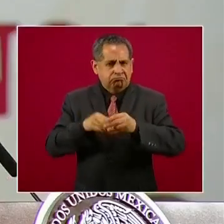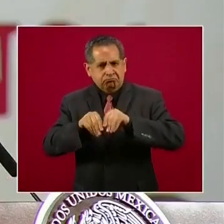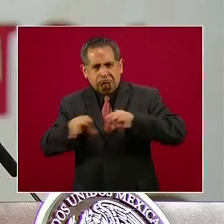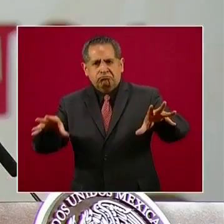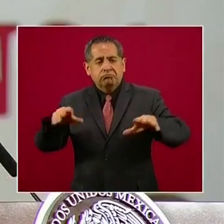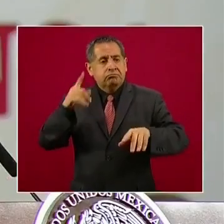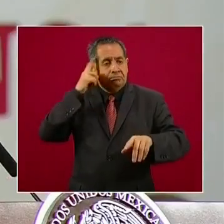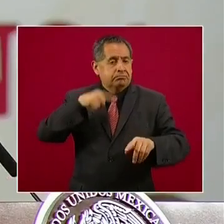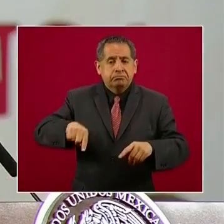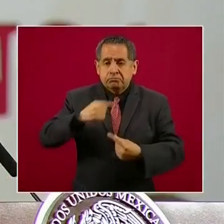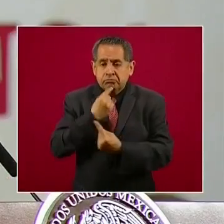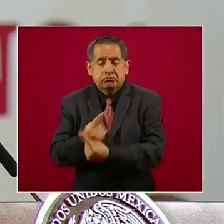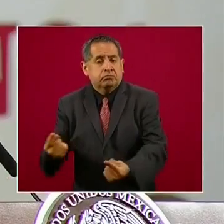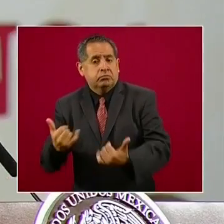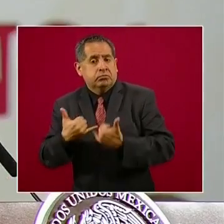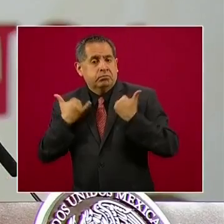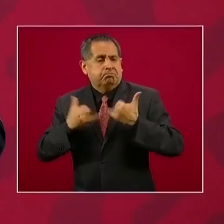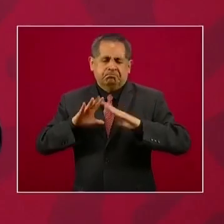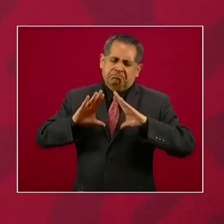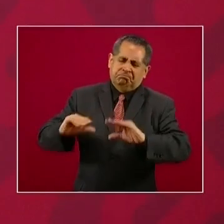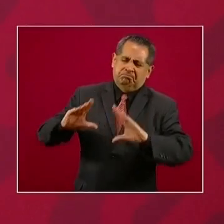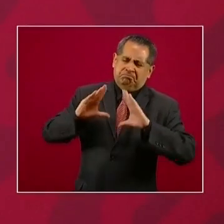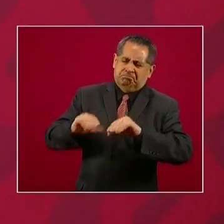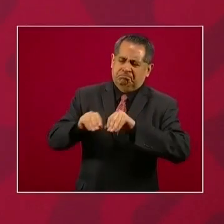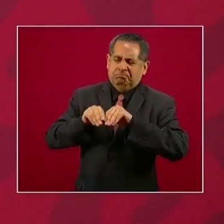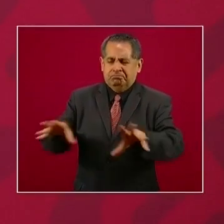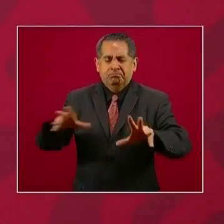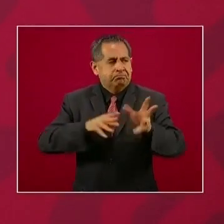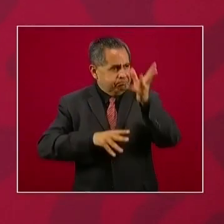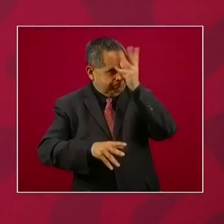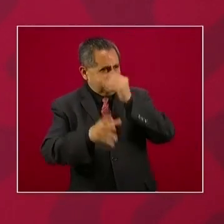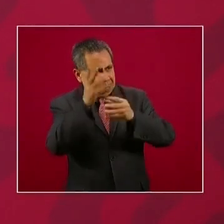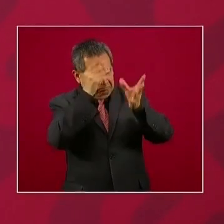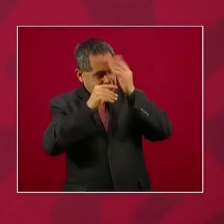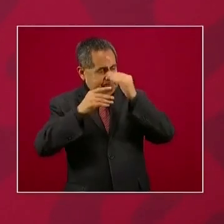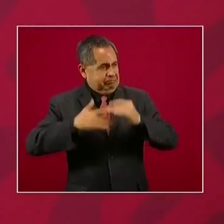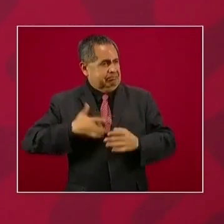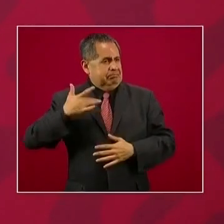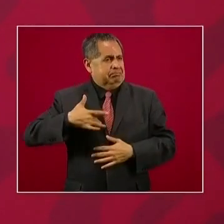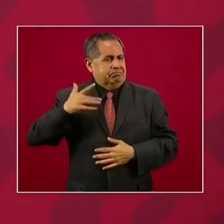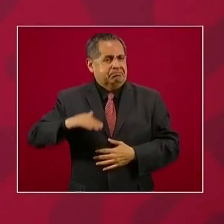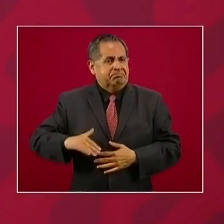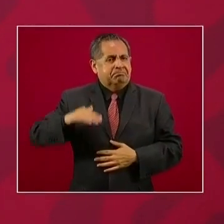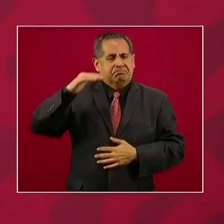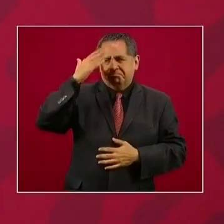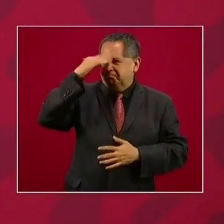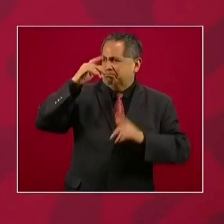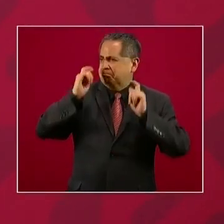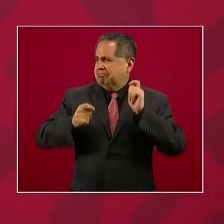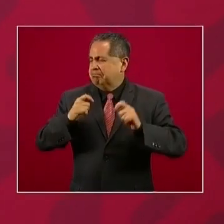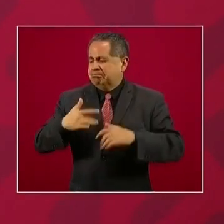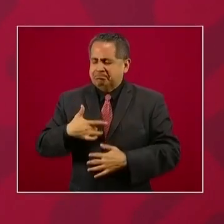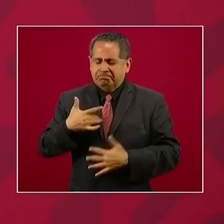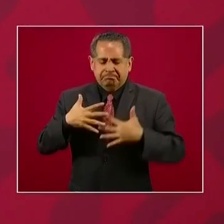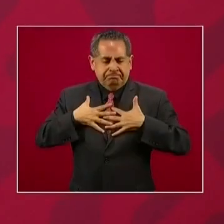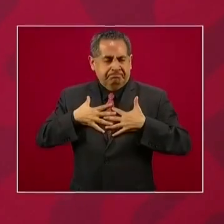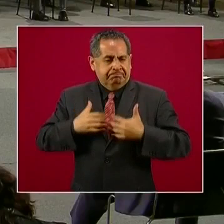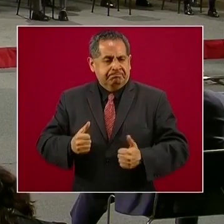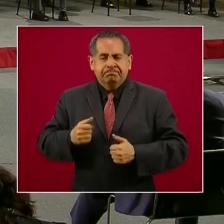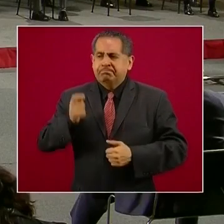nuestros niños y jóvenes que contribuyan a su formación técnica y humanista